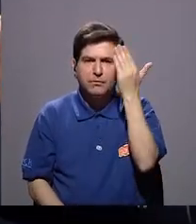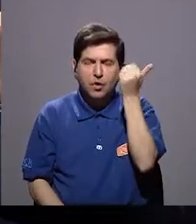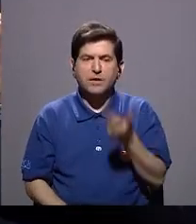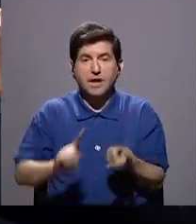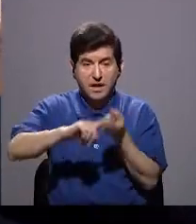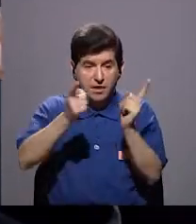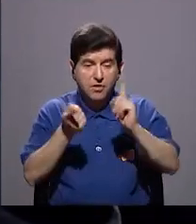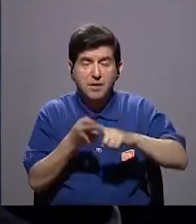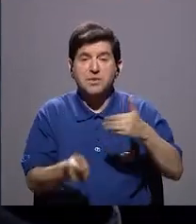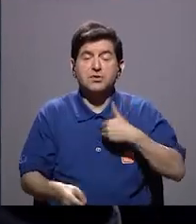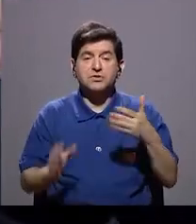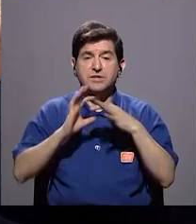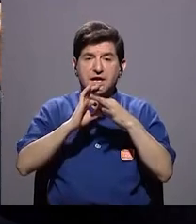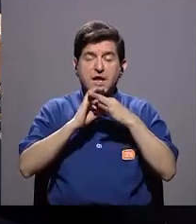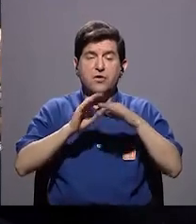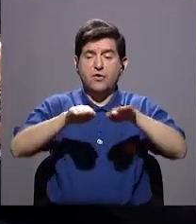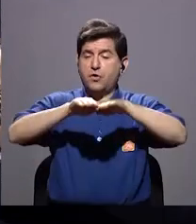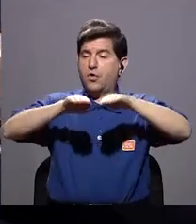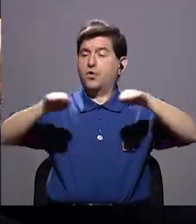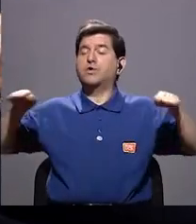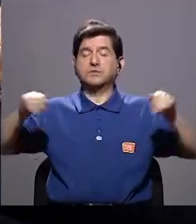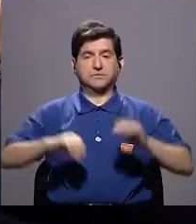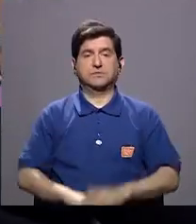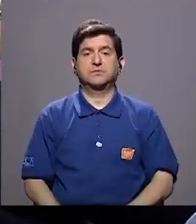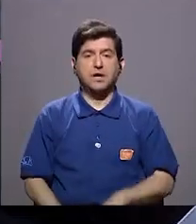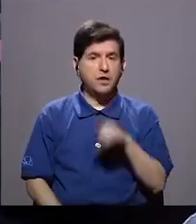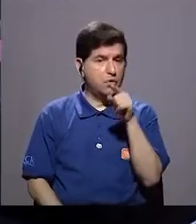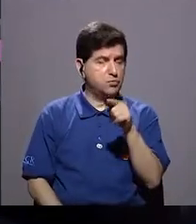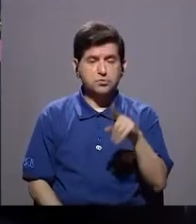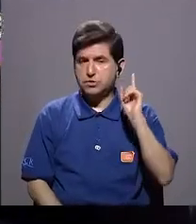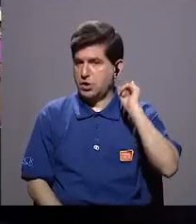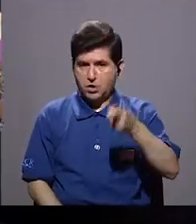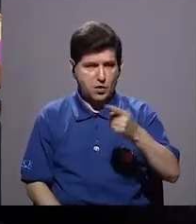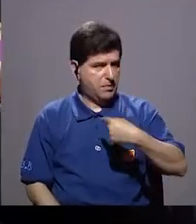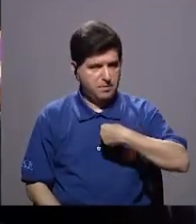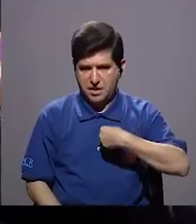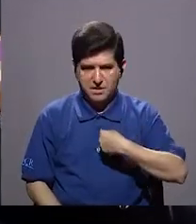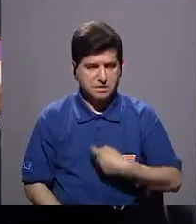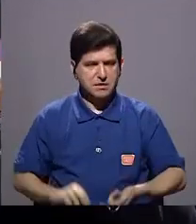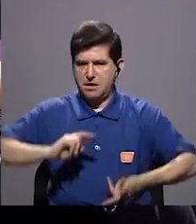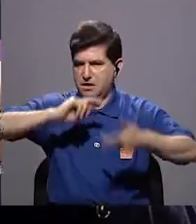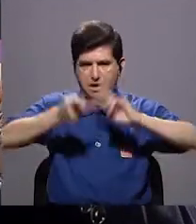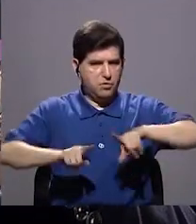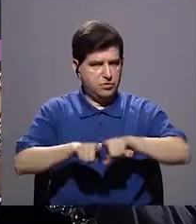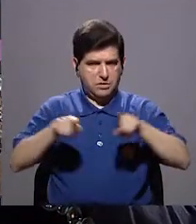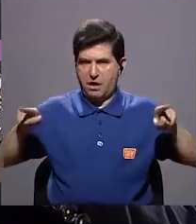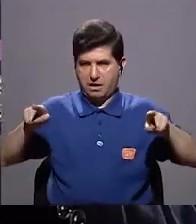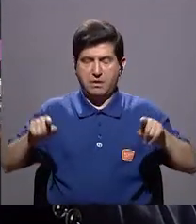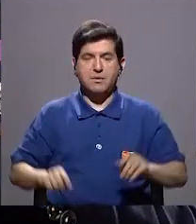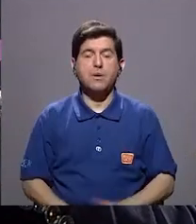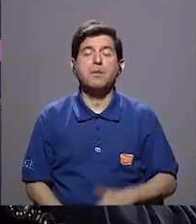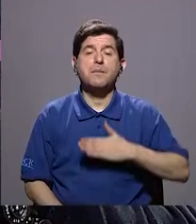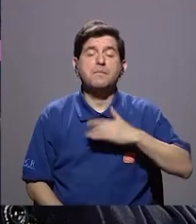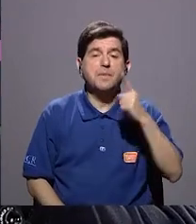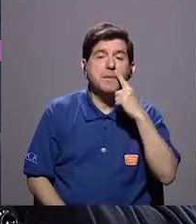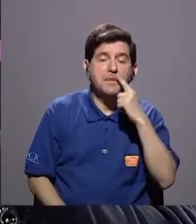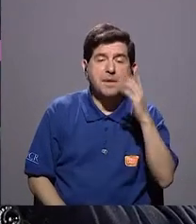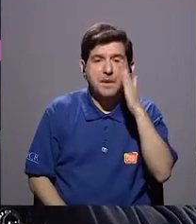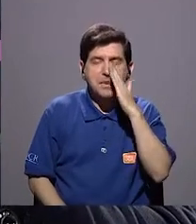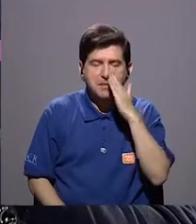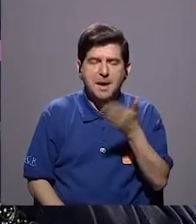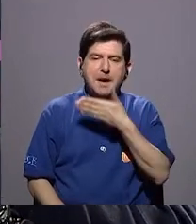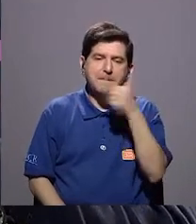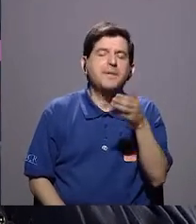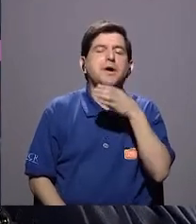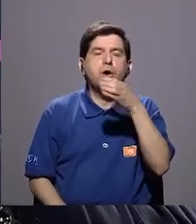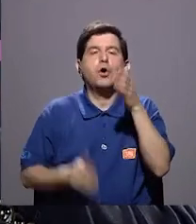Porque entre amigos tenemos una relación horizontal. Uh-huh. O sea, ni usted manda sobre mí, ni yo mando sobre usted. No. Mi papá y mi mamá pueden ser